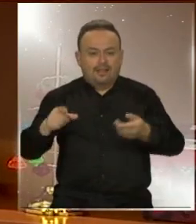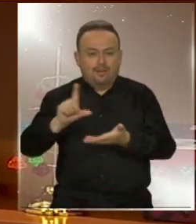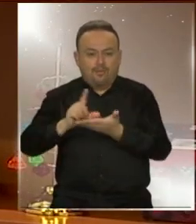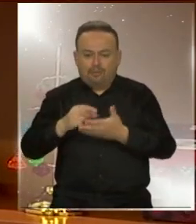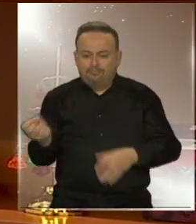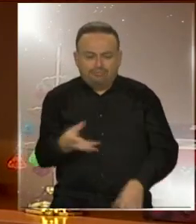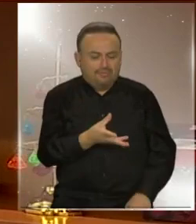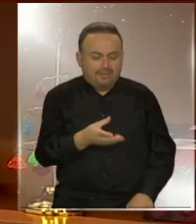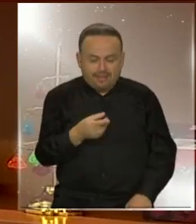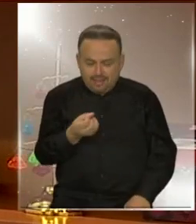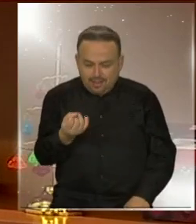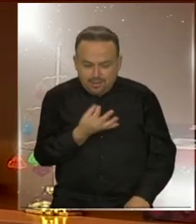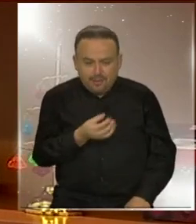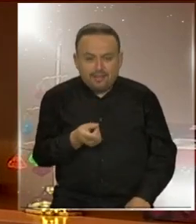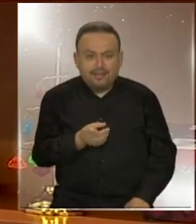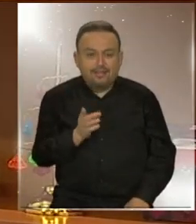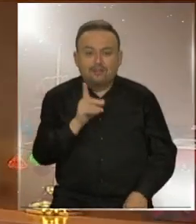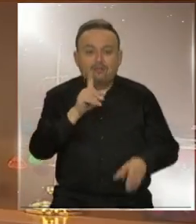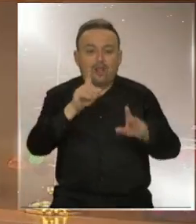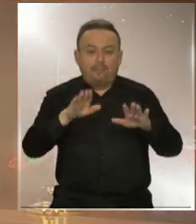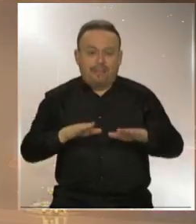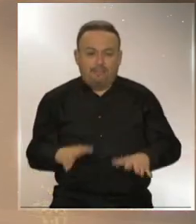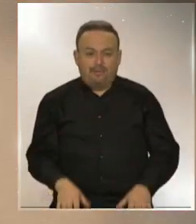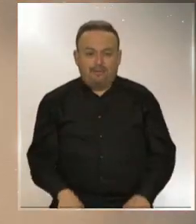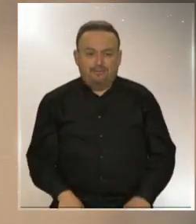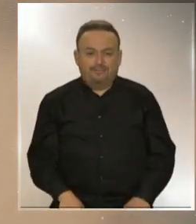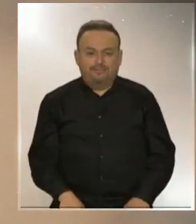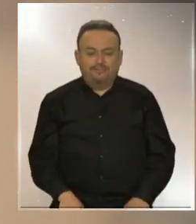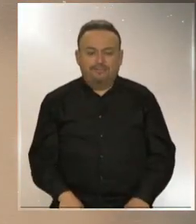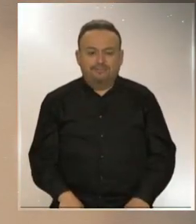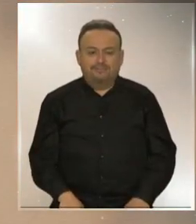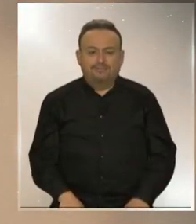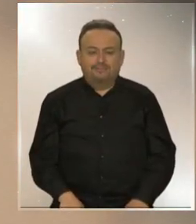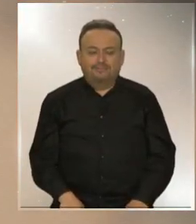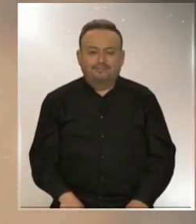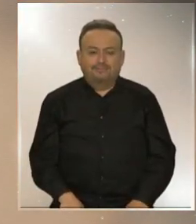lados. Pero no es lo mismo.